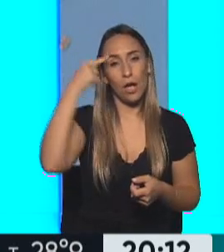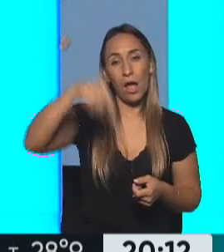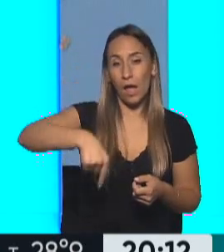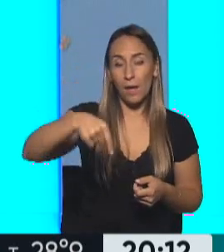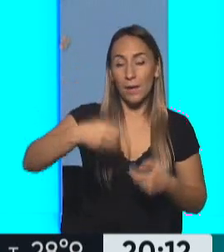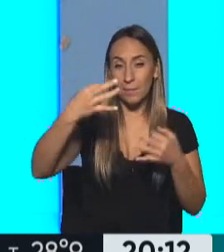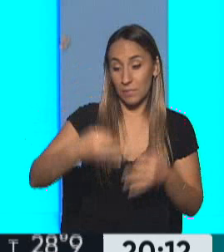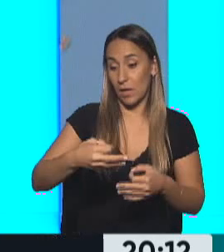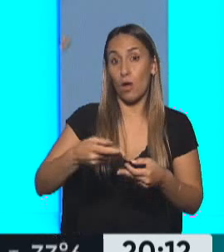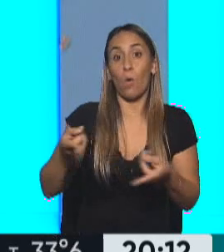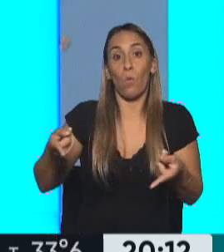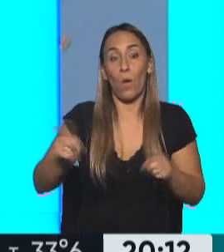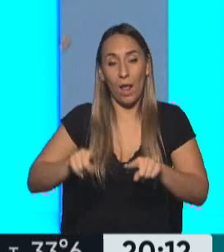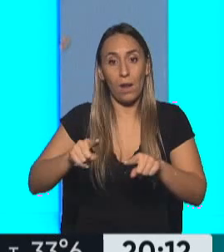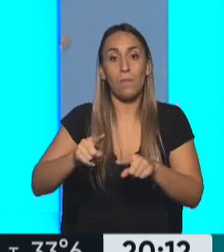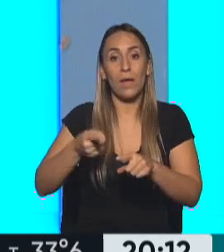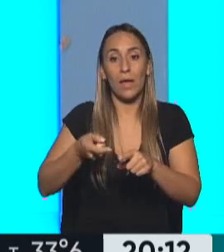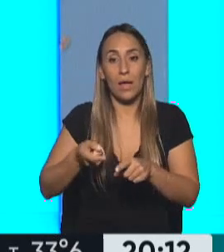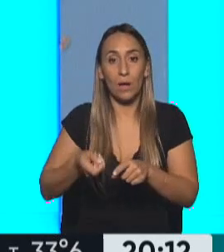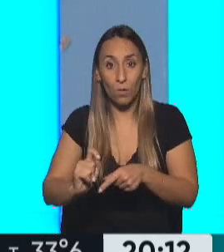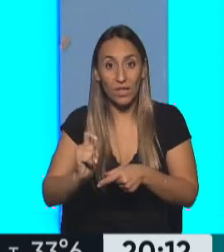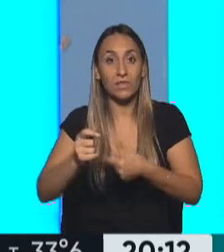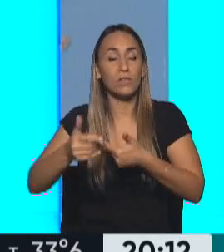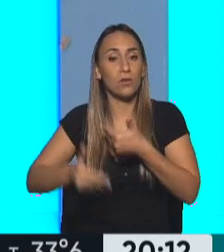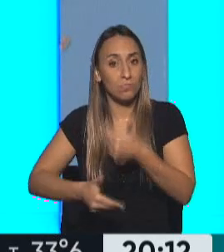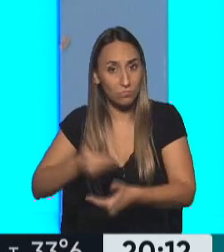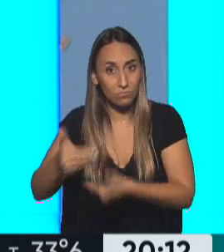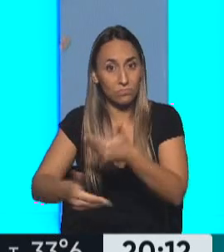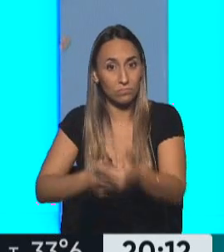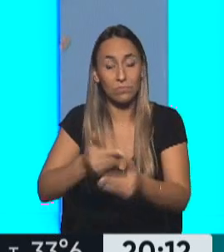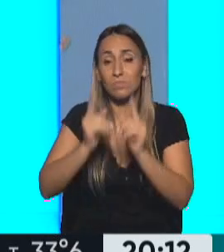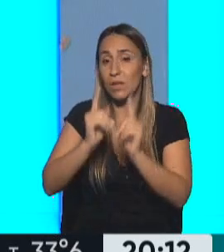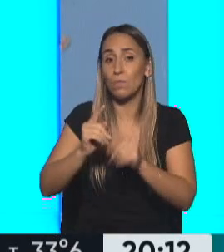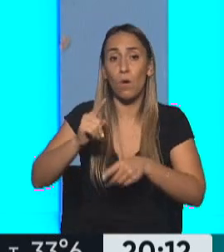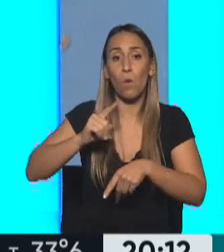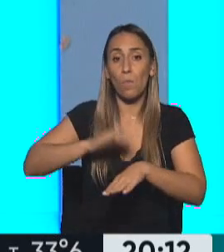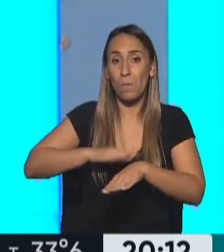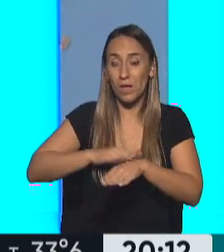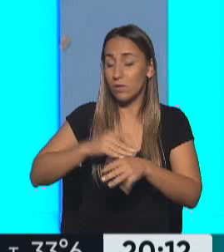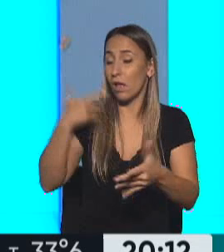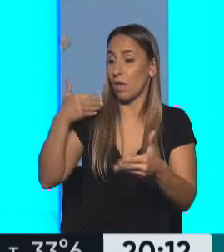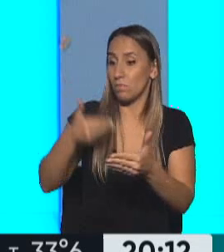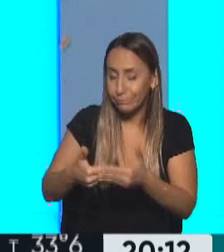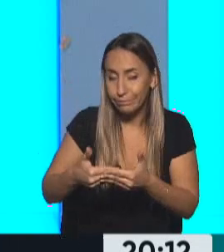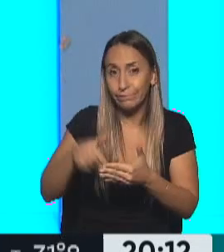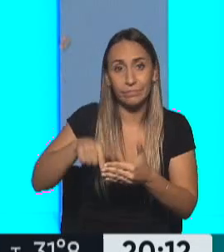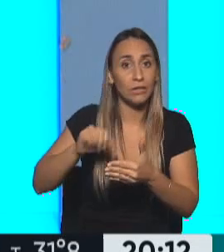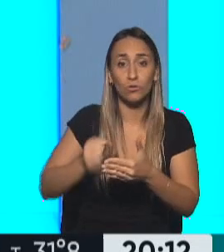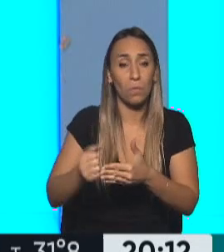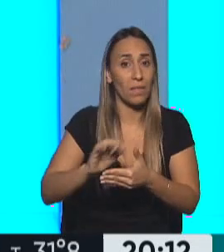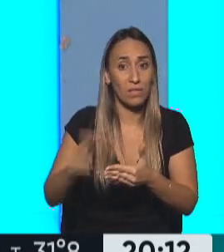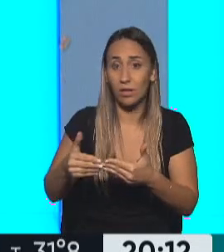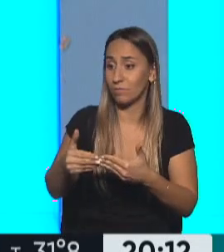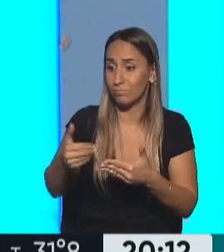se reanuda el proceso desde el punto que se suspendió, no debe